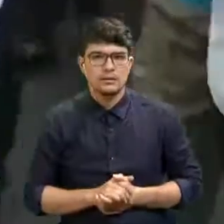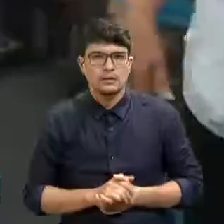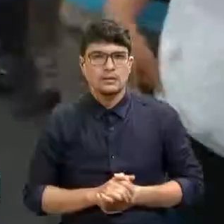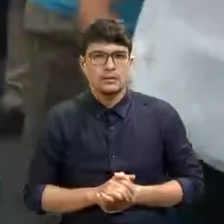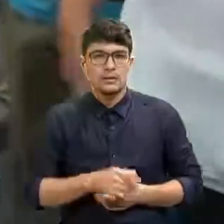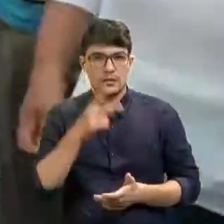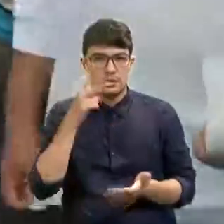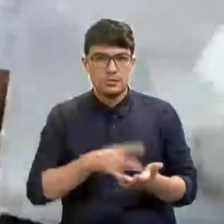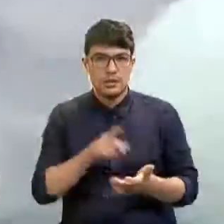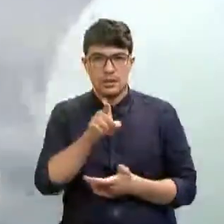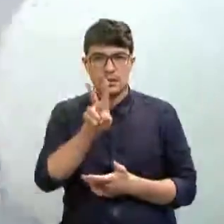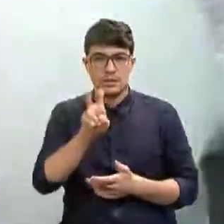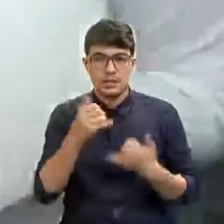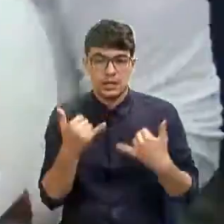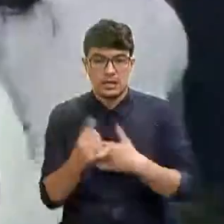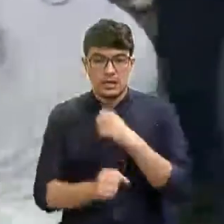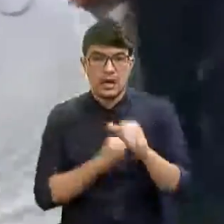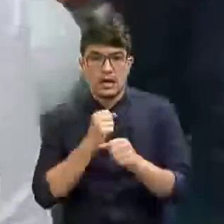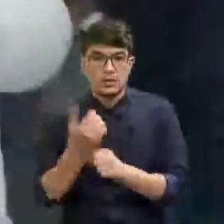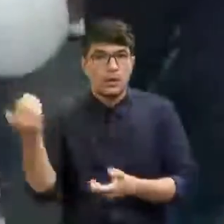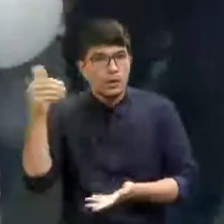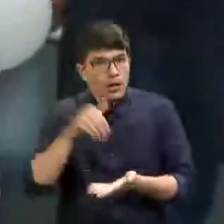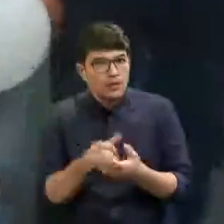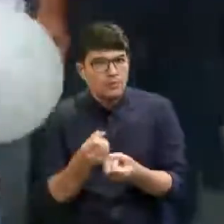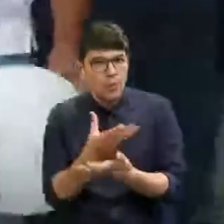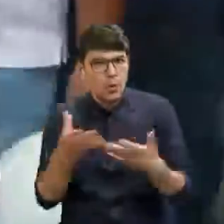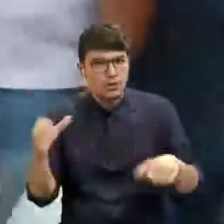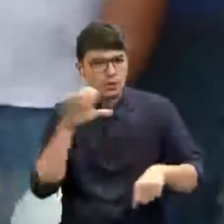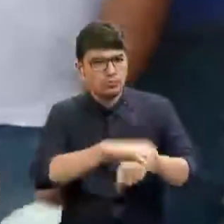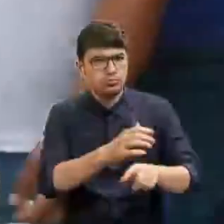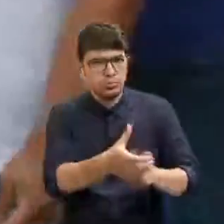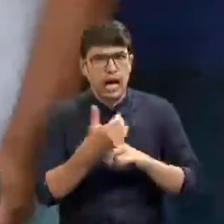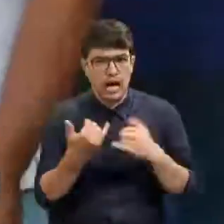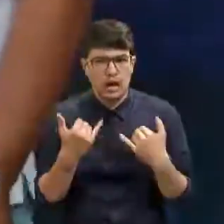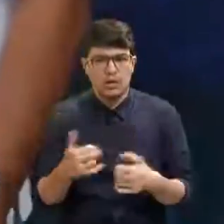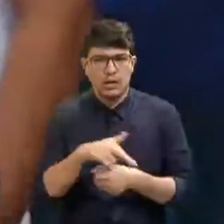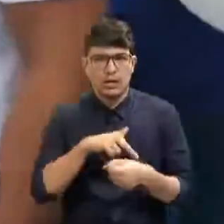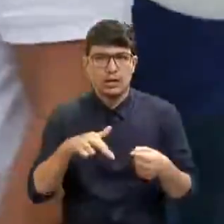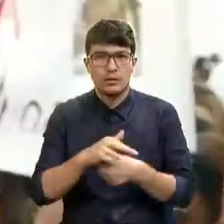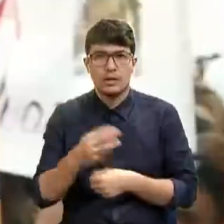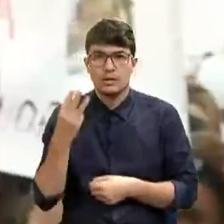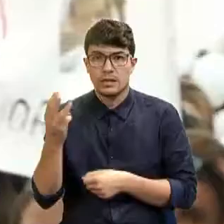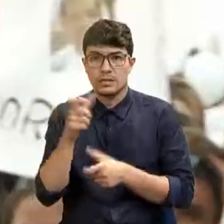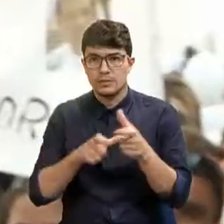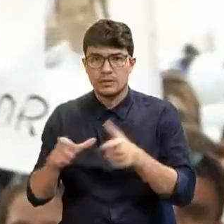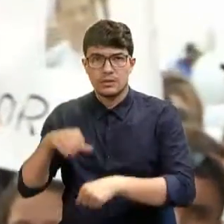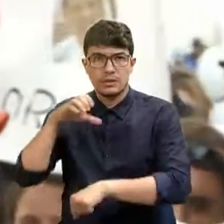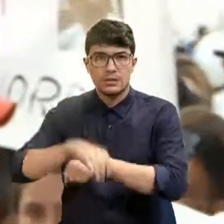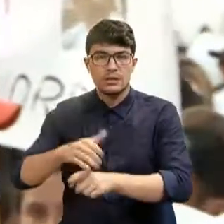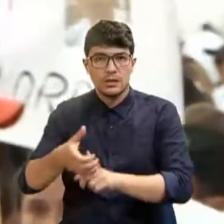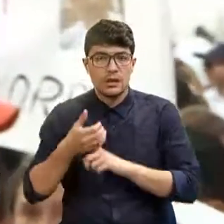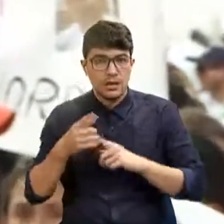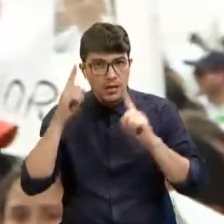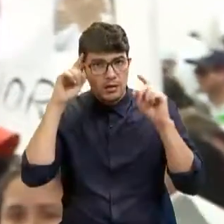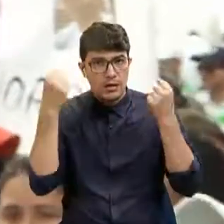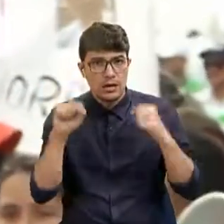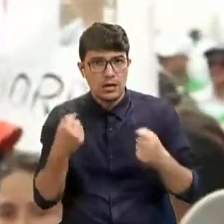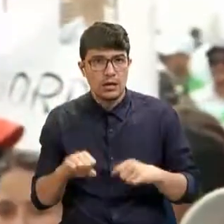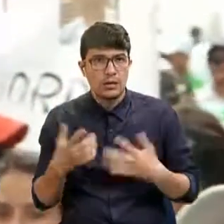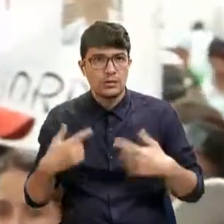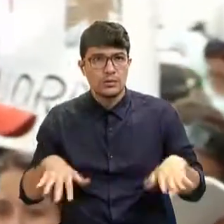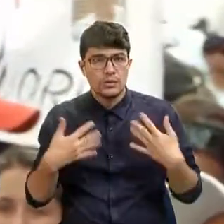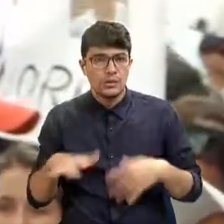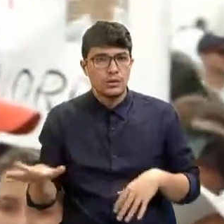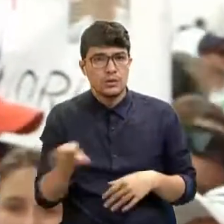el 2017 ha sido el año de la reactivación de los secuestros en la región a la fecha tres personas siguen privadas de su libertad y la angustia crece en las familias